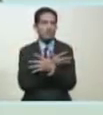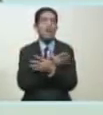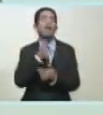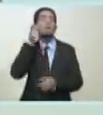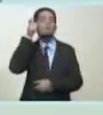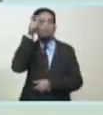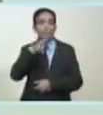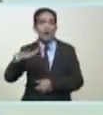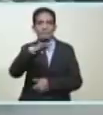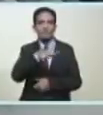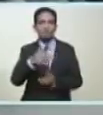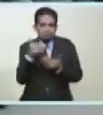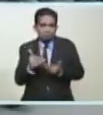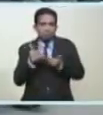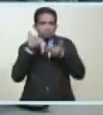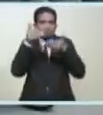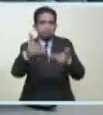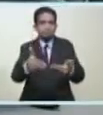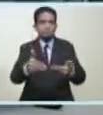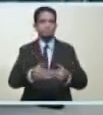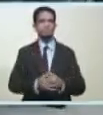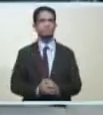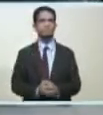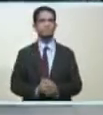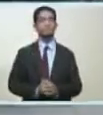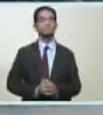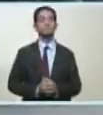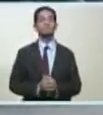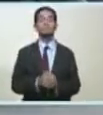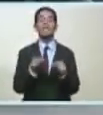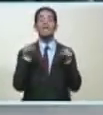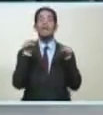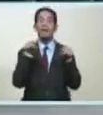adelante. Eso fue lo que ocurrió.